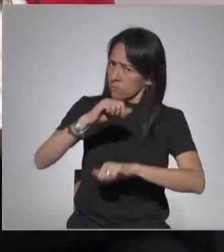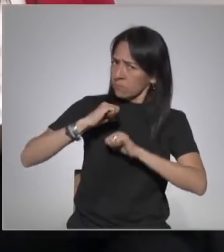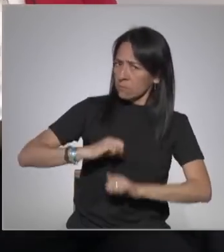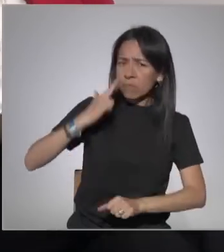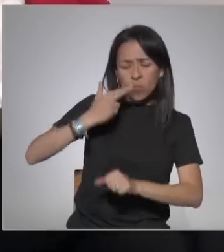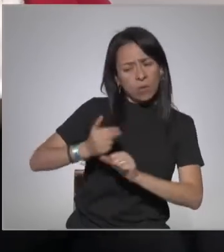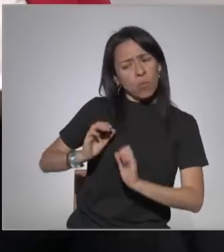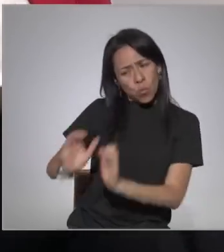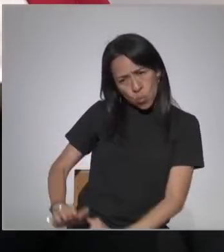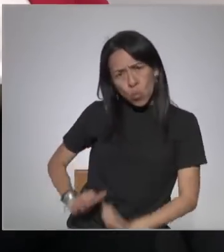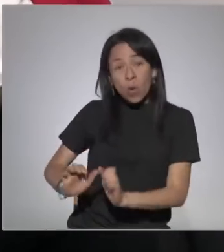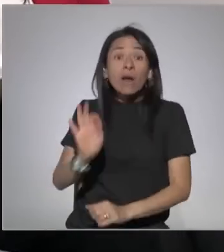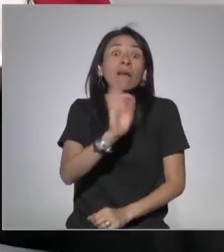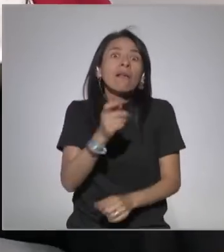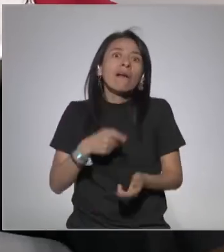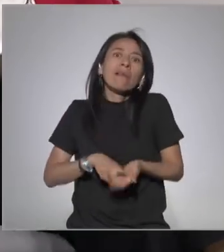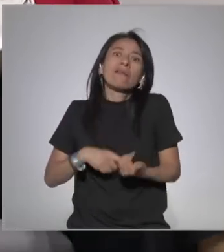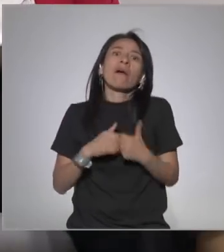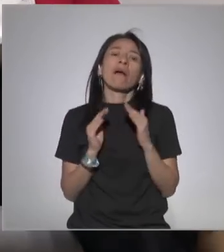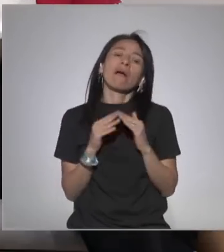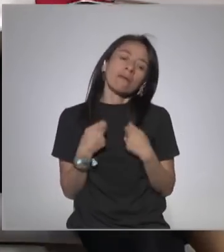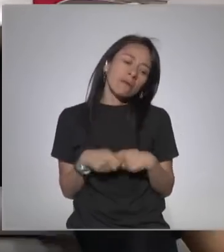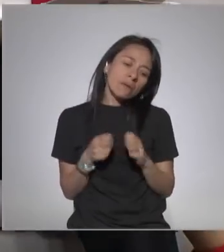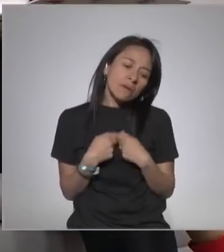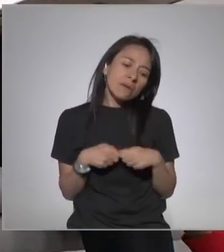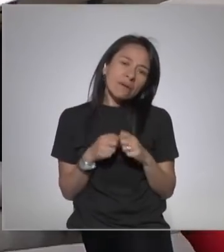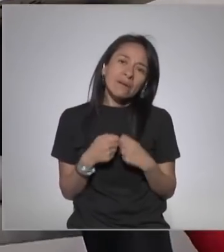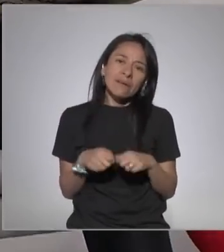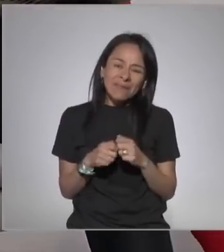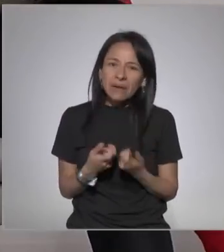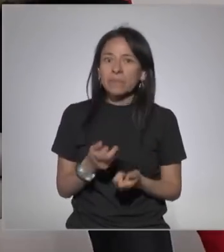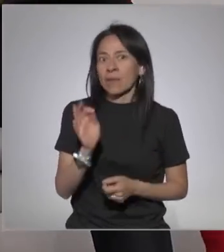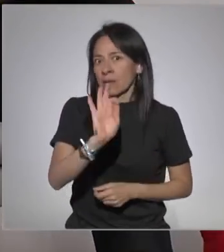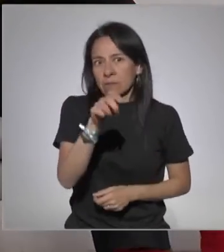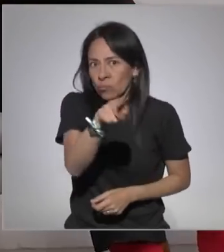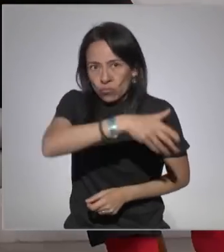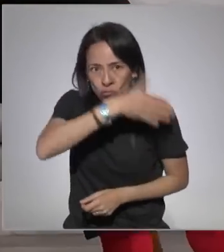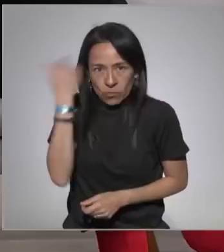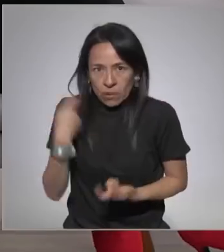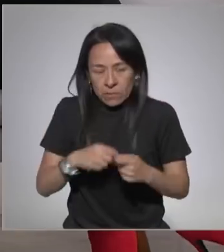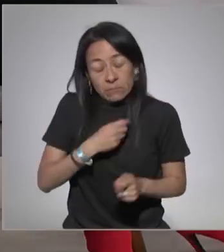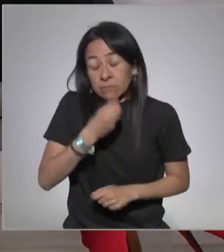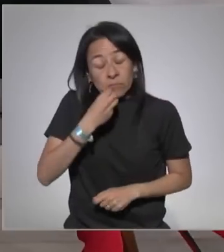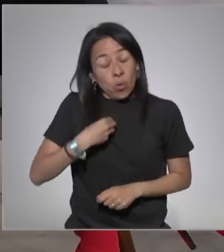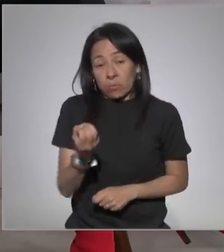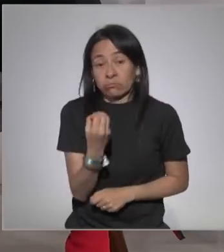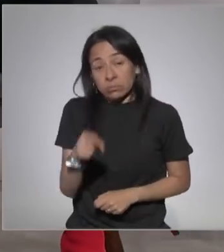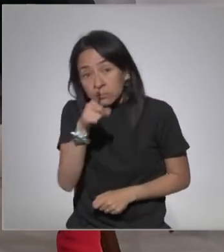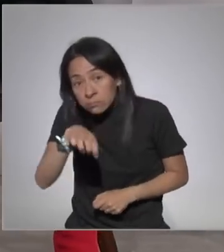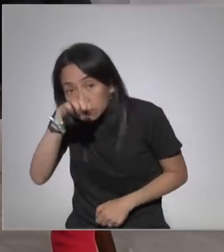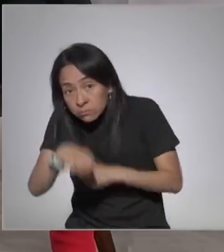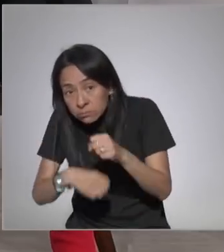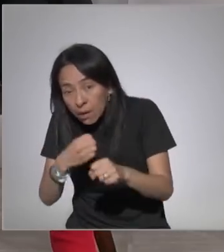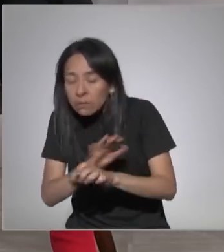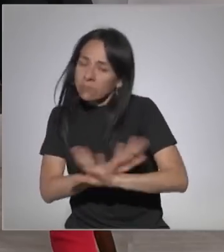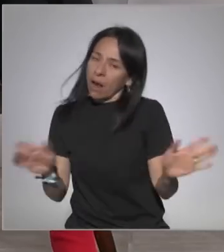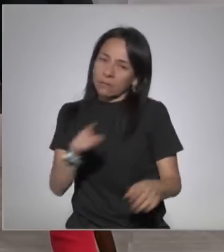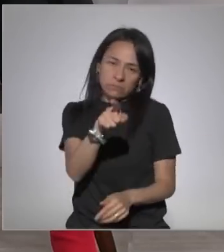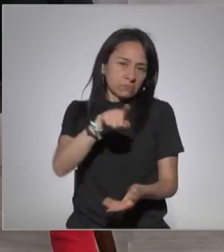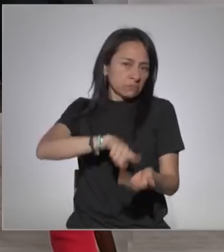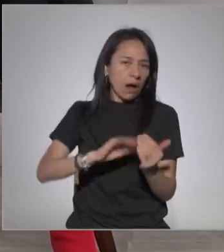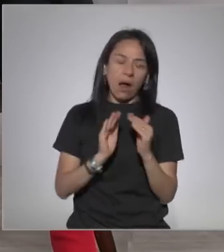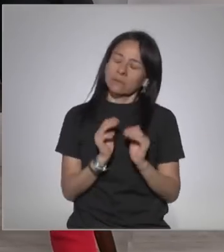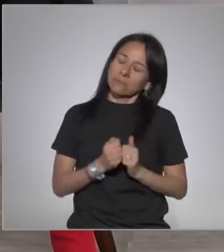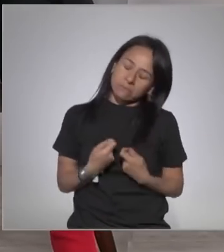queda bien quedarte en tu casa, ¿no? Tejiendo, aunque pues, no sepas tejer, ¿no? Pero eso es lo que te toca. Y entonces se cuarta